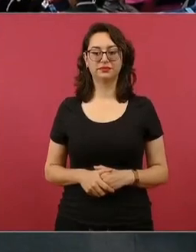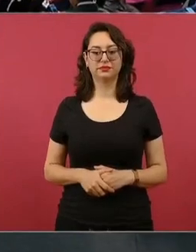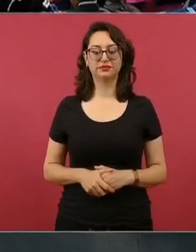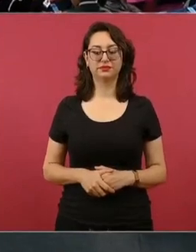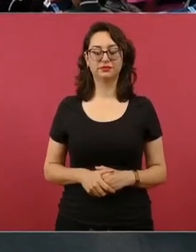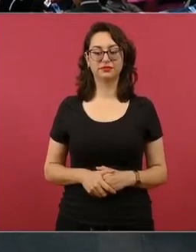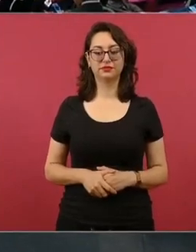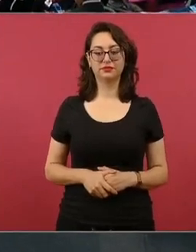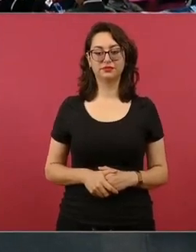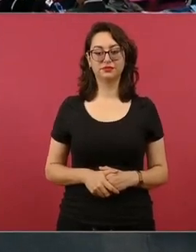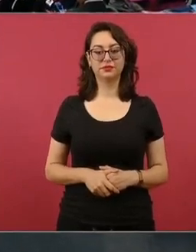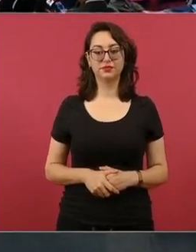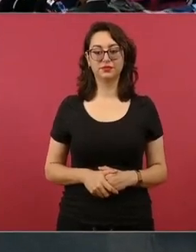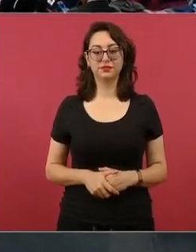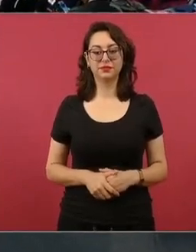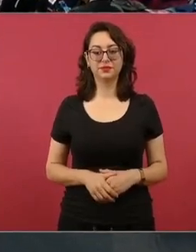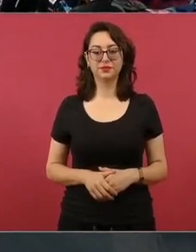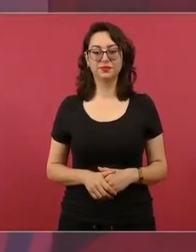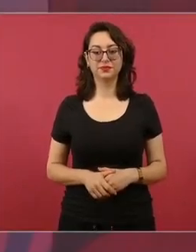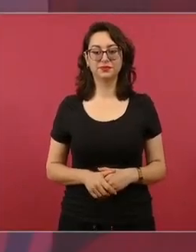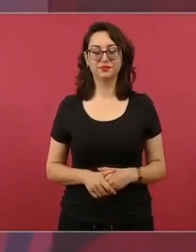Sin embargo, estamos conscientes